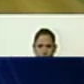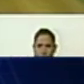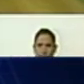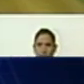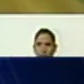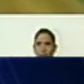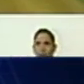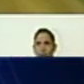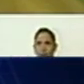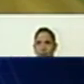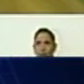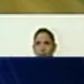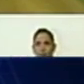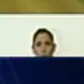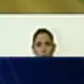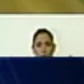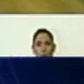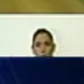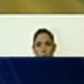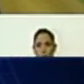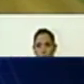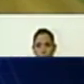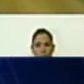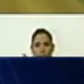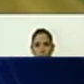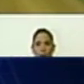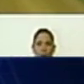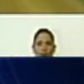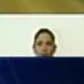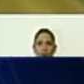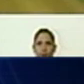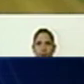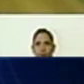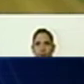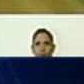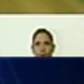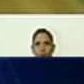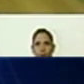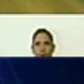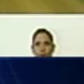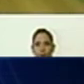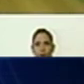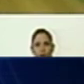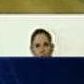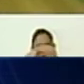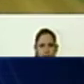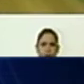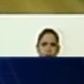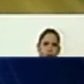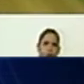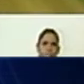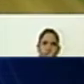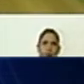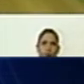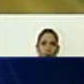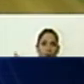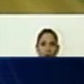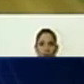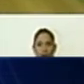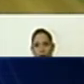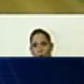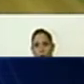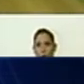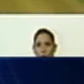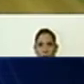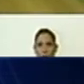sobrepasan en las zonas de control de Venezuela para con instrumentos de interceptación electrónica tener información de